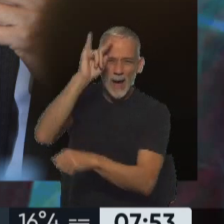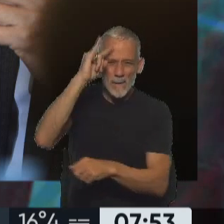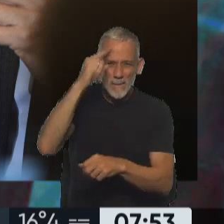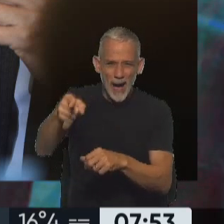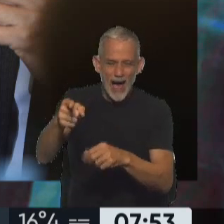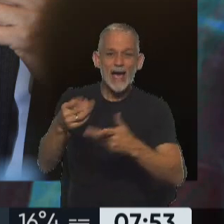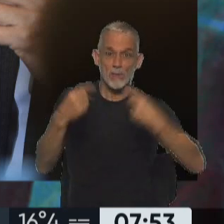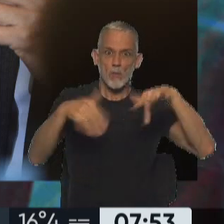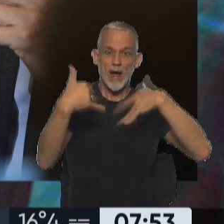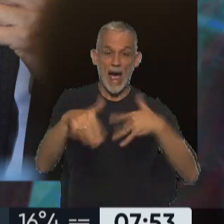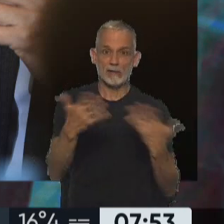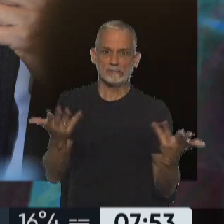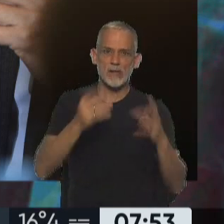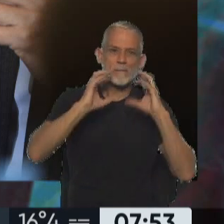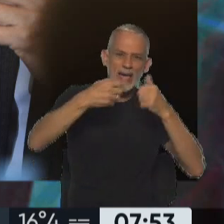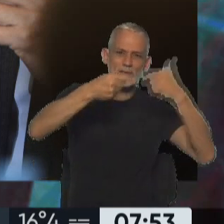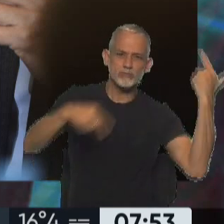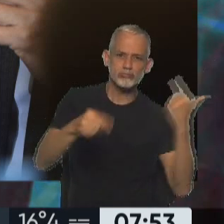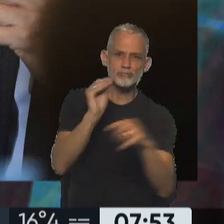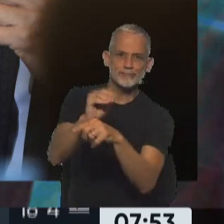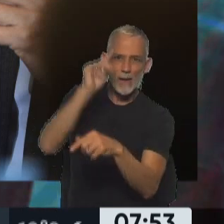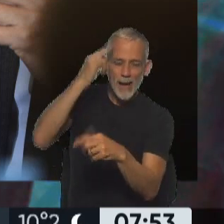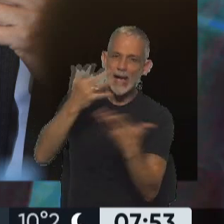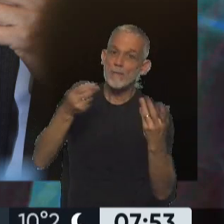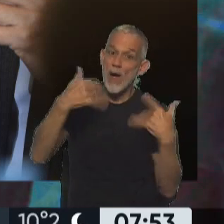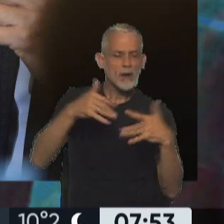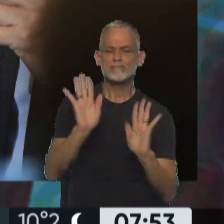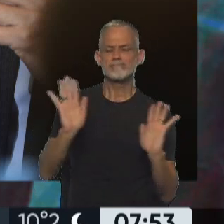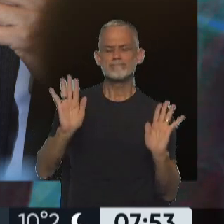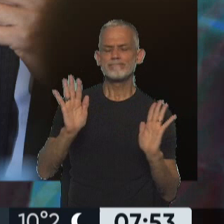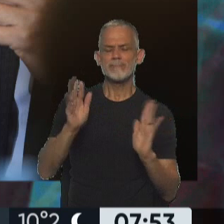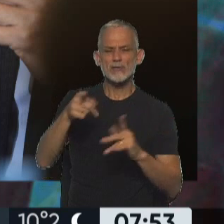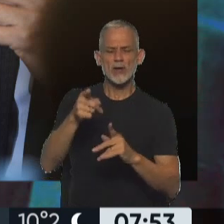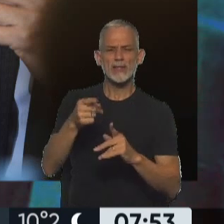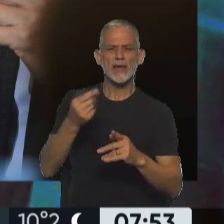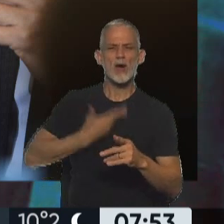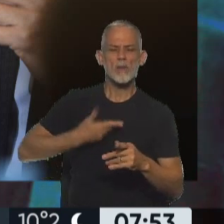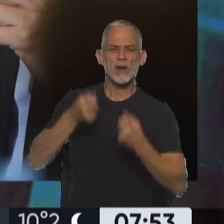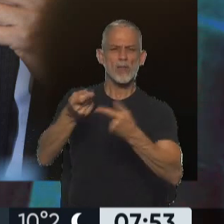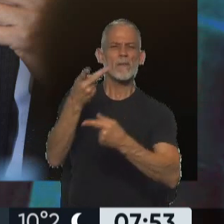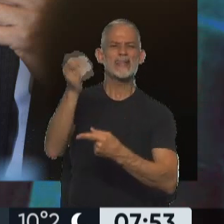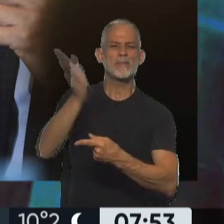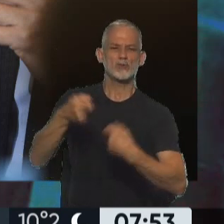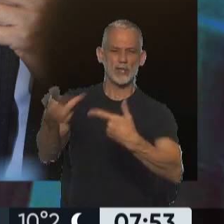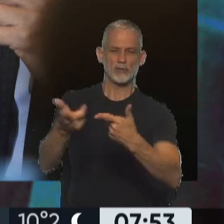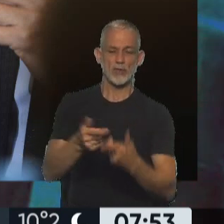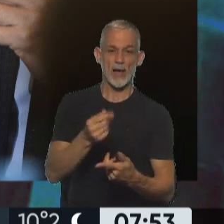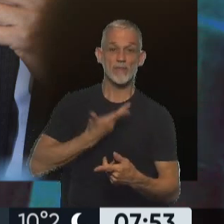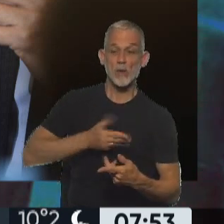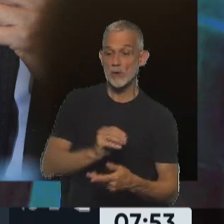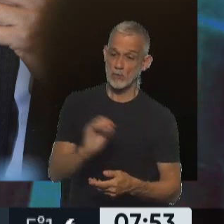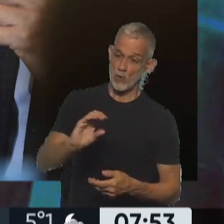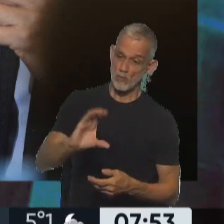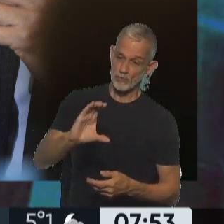el gobierno aportó una tenemos una placa una exactamente tenemos una placa aportó un